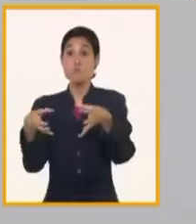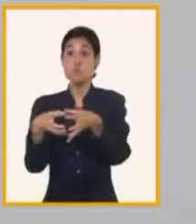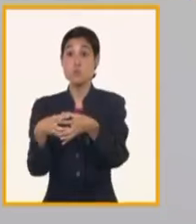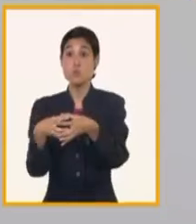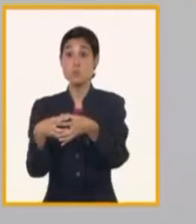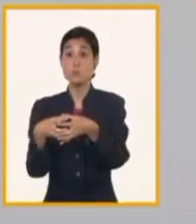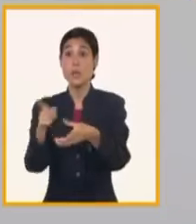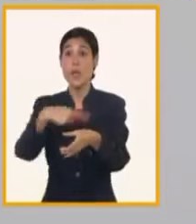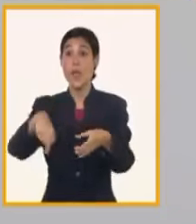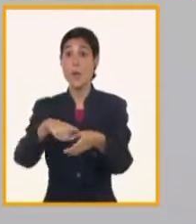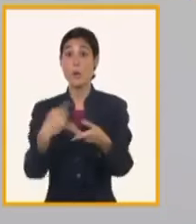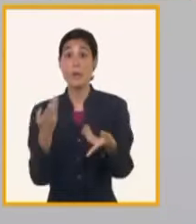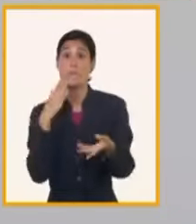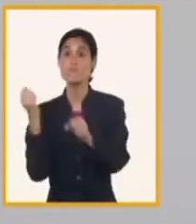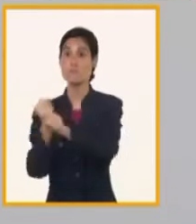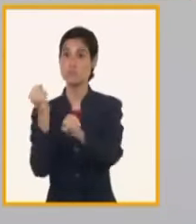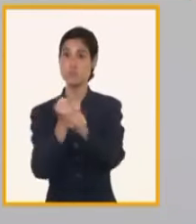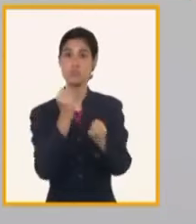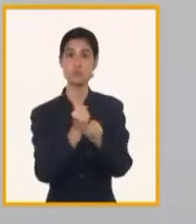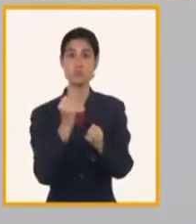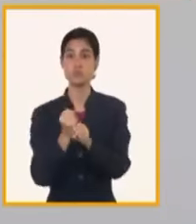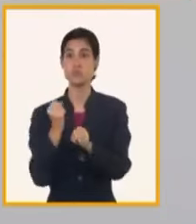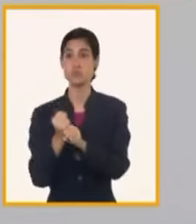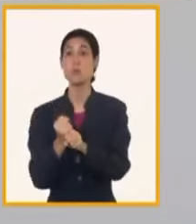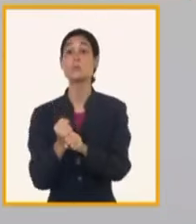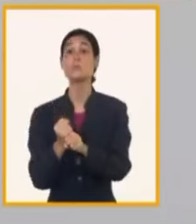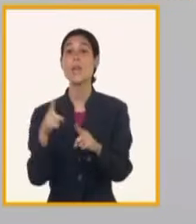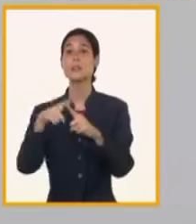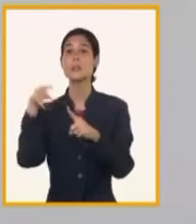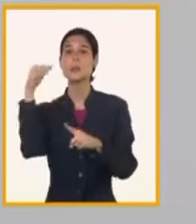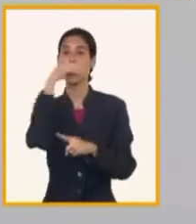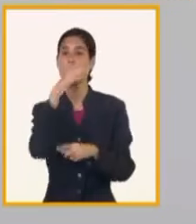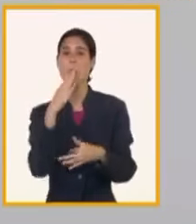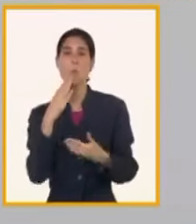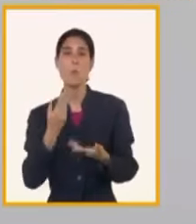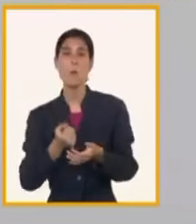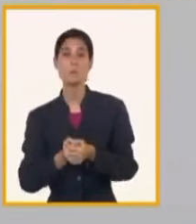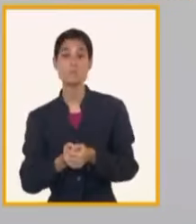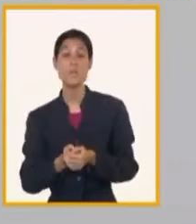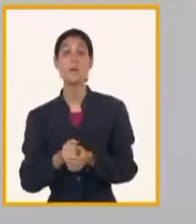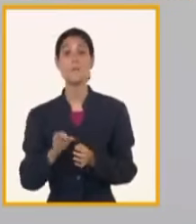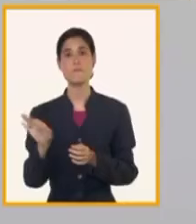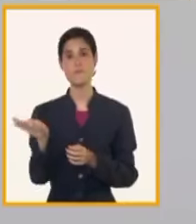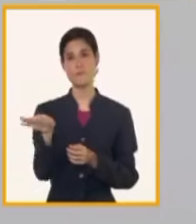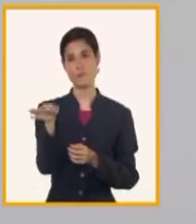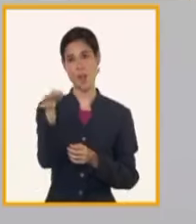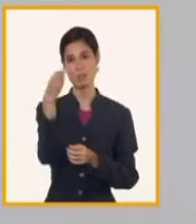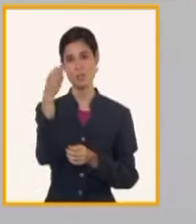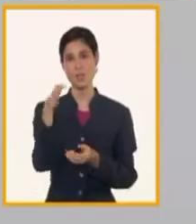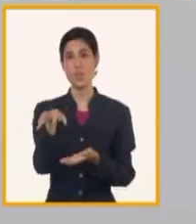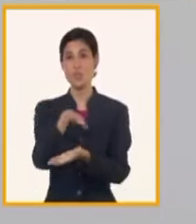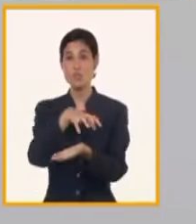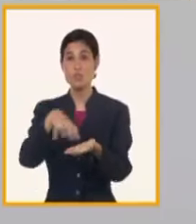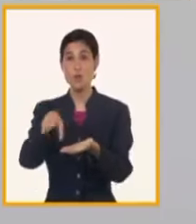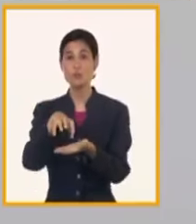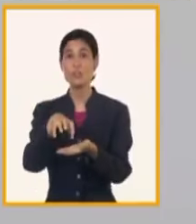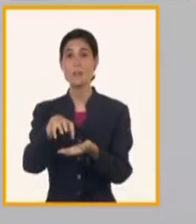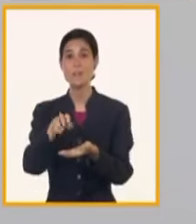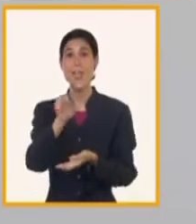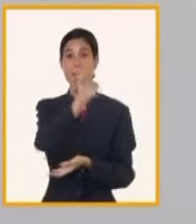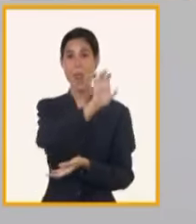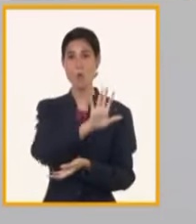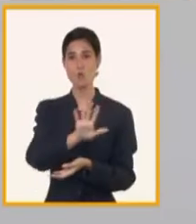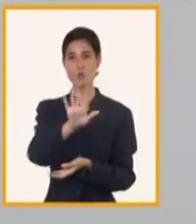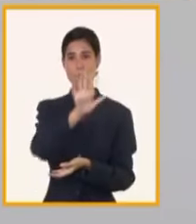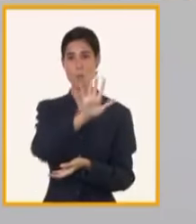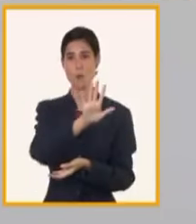dije Francia porque es tecnología francesa pero literalmente Cómo opera yo creo que ya los cubanos estamos